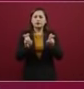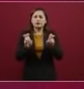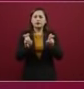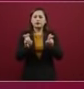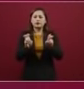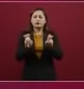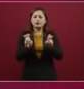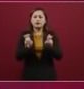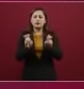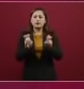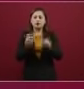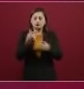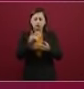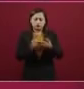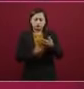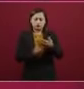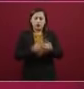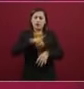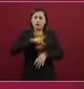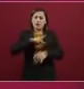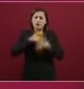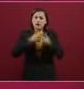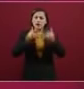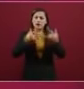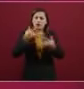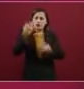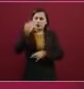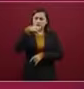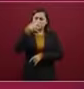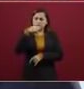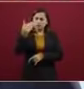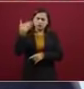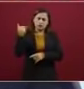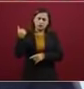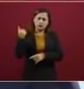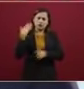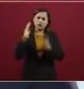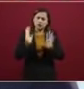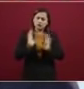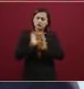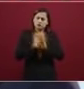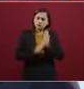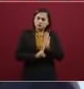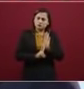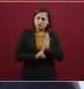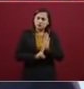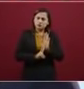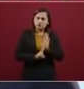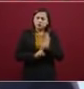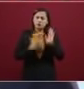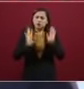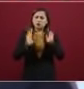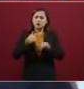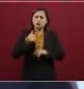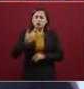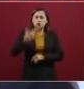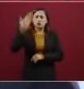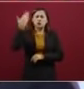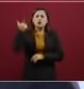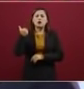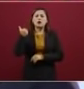a los datos sobre mi currículum, pues no sé si se refieran, yo fui comandante de batallón en los